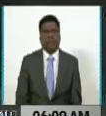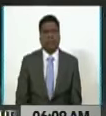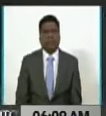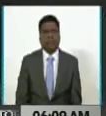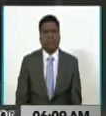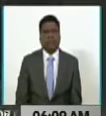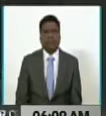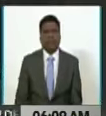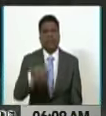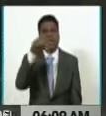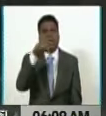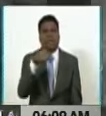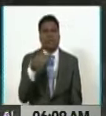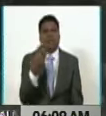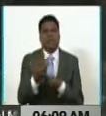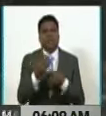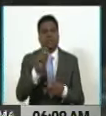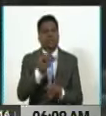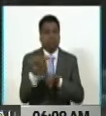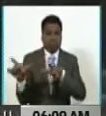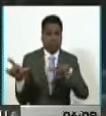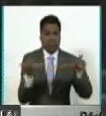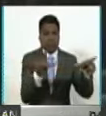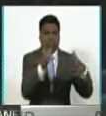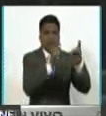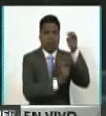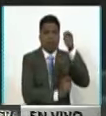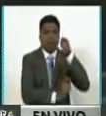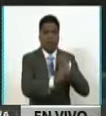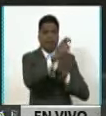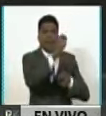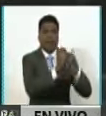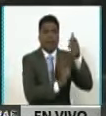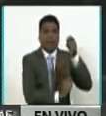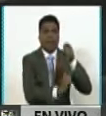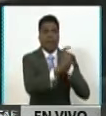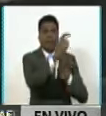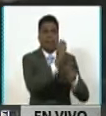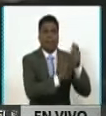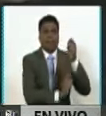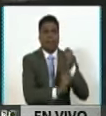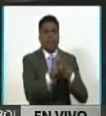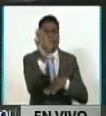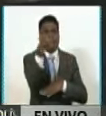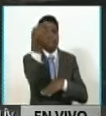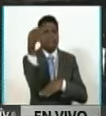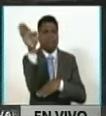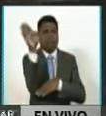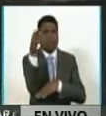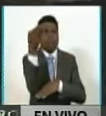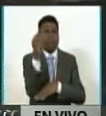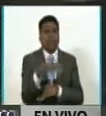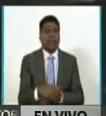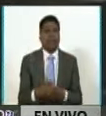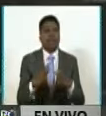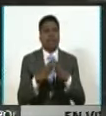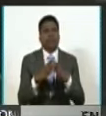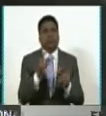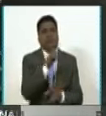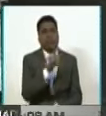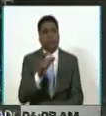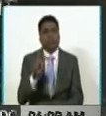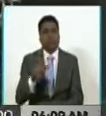Acá ya se ha realizado la izada de la bandera nacional, están altos representantes de la Fuerza Armada Nacional Bolivariana, integrantes del Poder